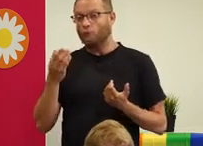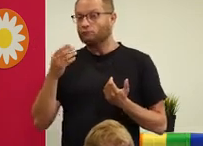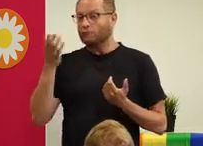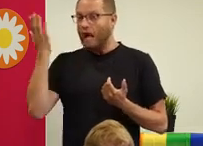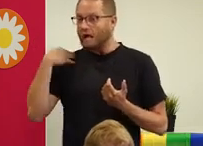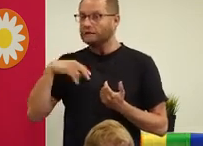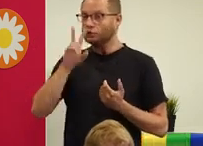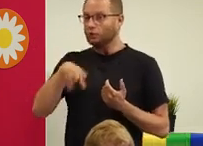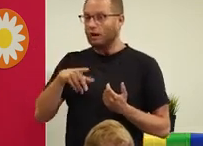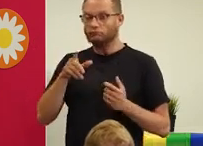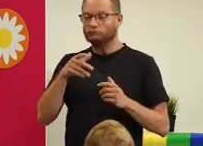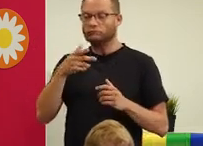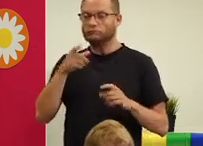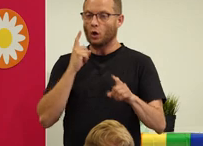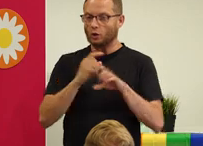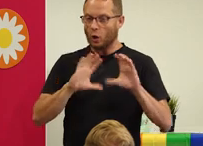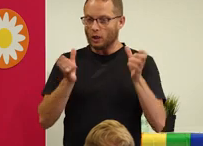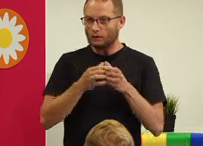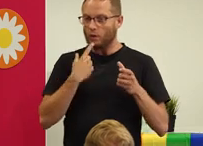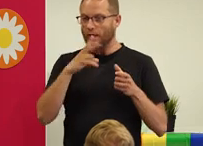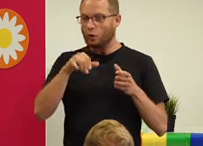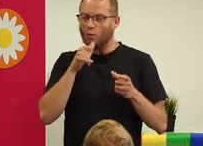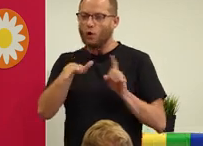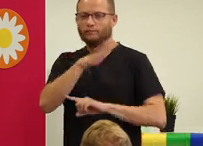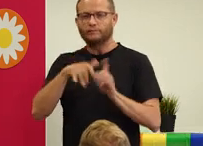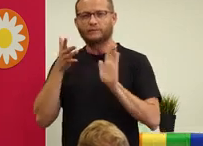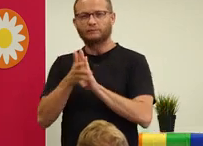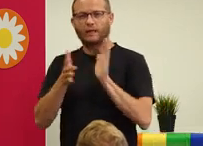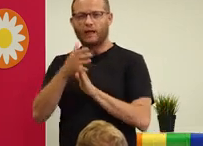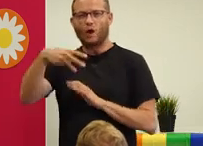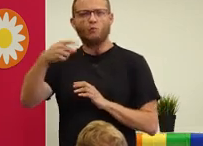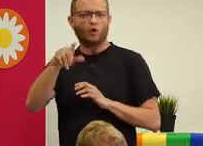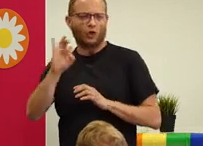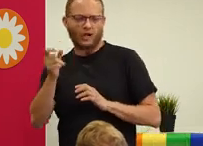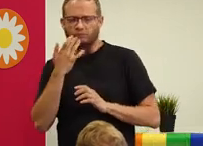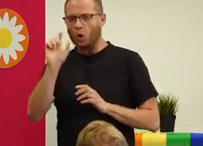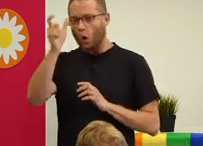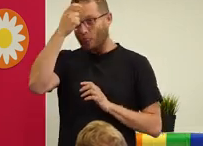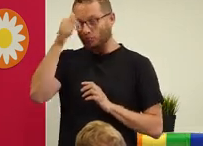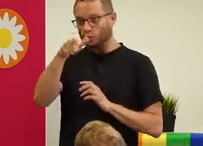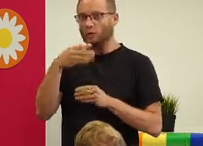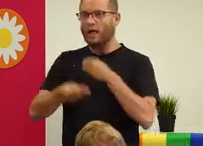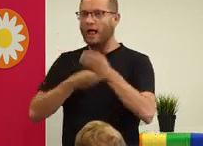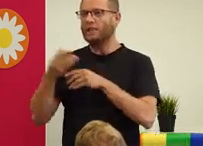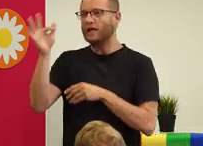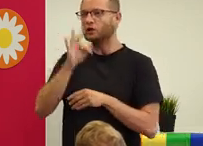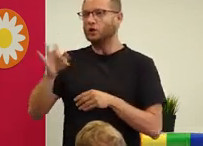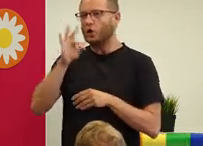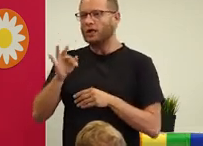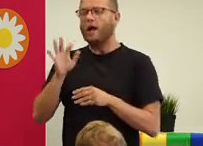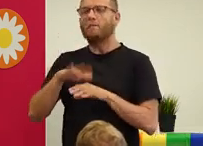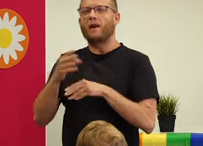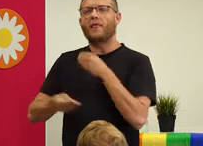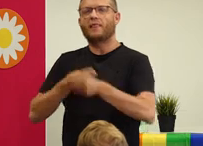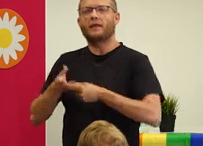negado la existencia del colectivo. Un poco de, para contextualizar, el homonacionalismo es un concepto que acuñó la teórica Jasbir Puar